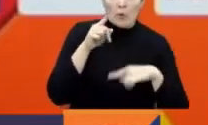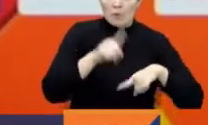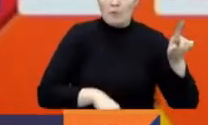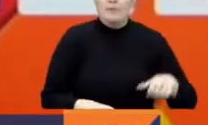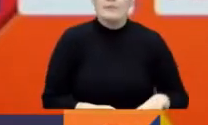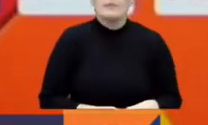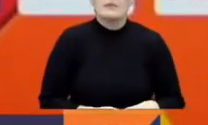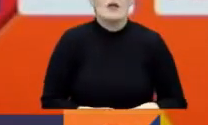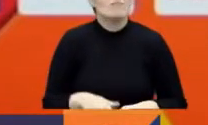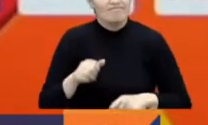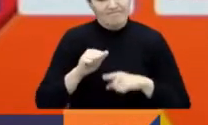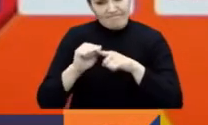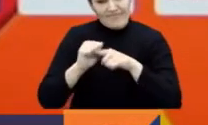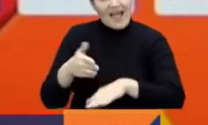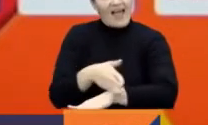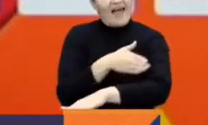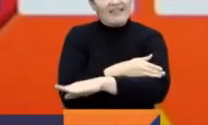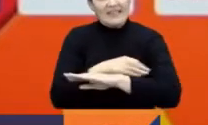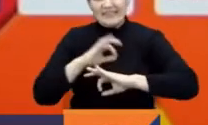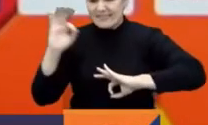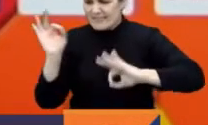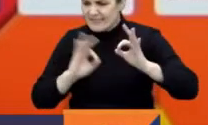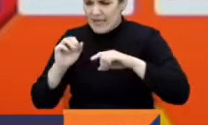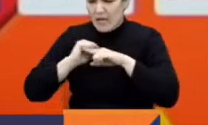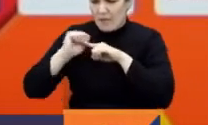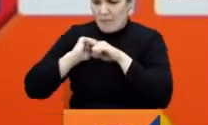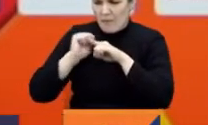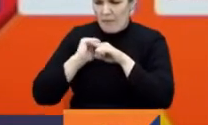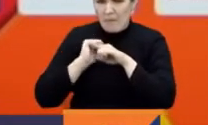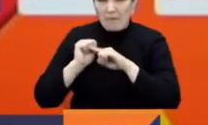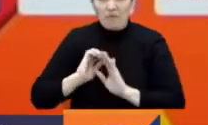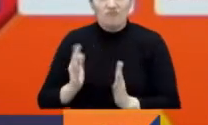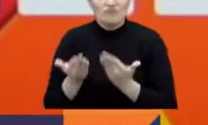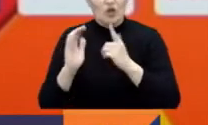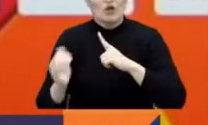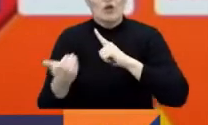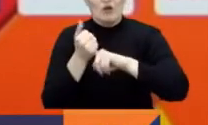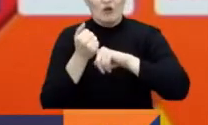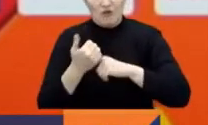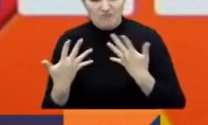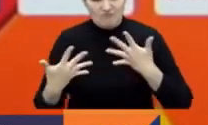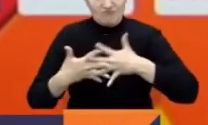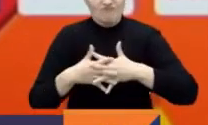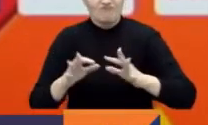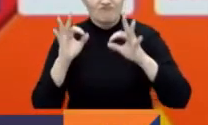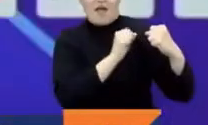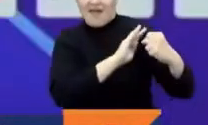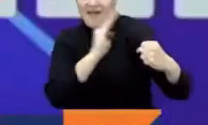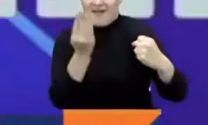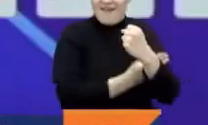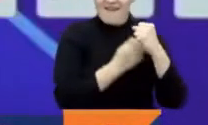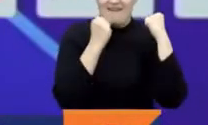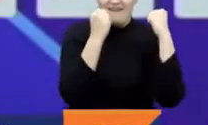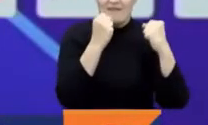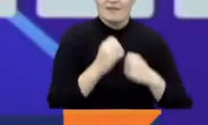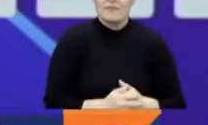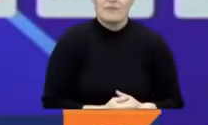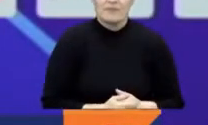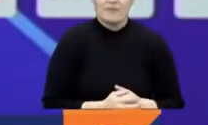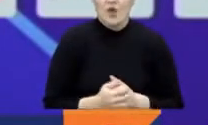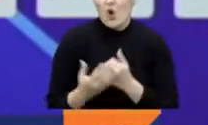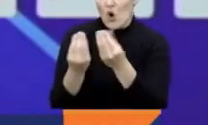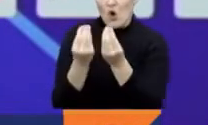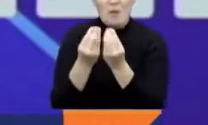preparación que tuvimos, es un logro que los muchachos se integraron y pudimos mostrar un equipo unido. Todo el partido mis compañeros